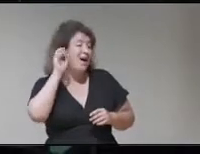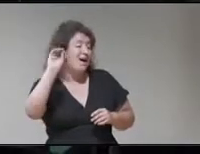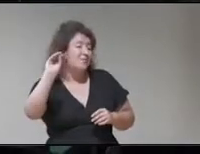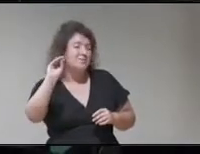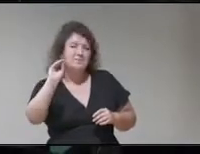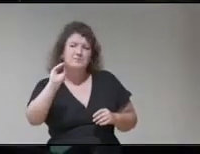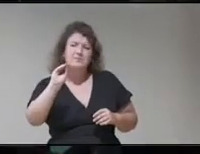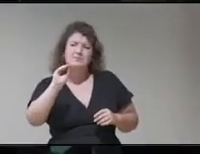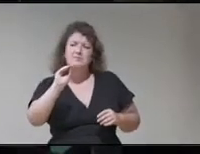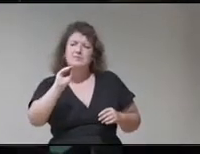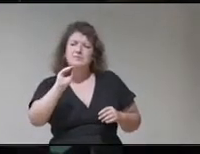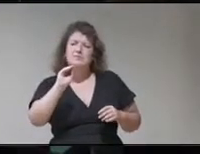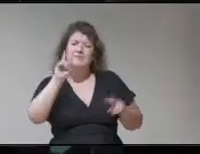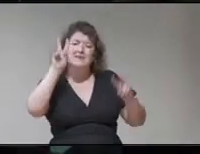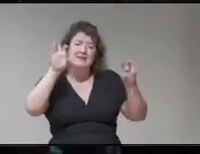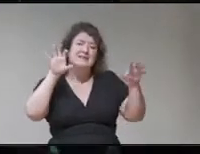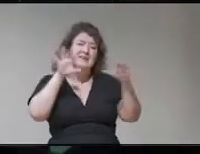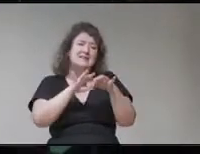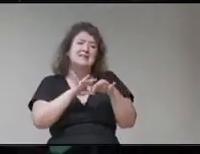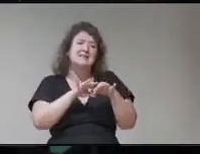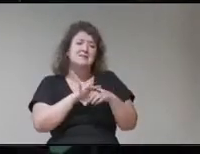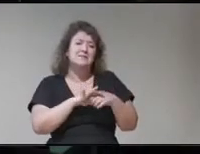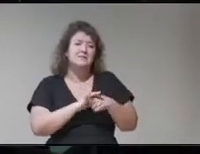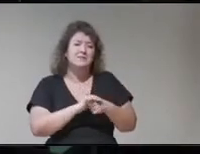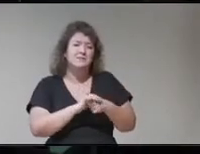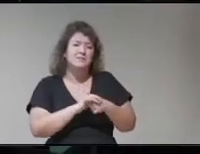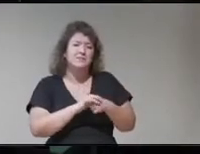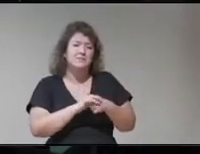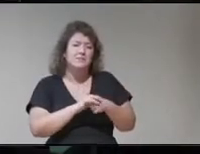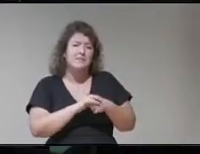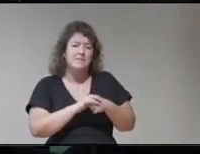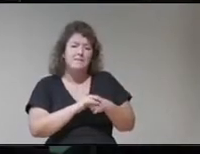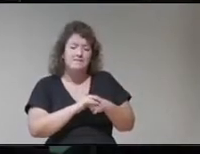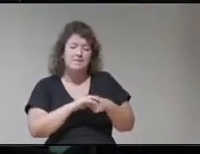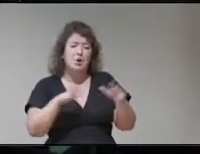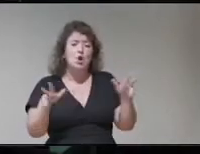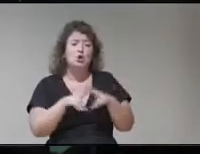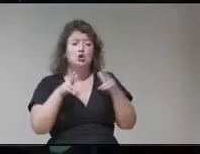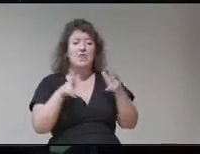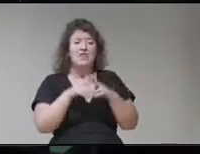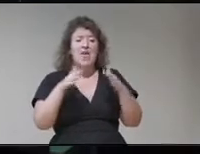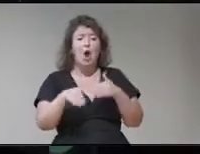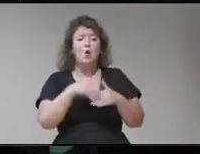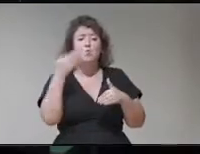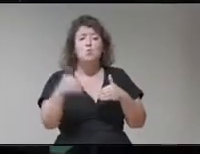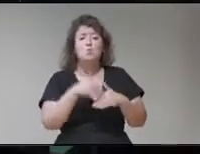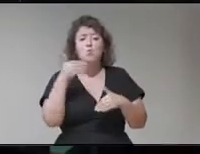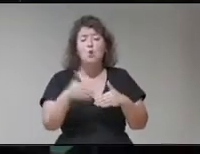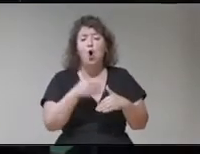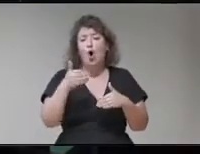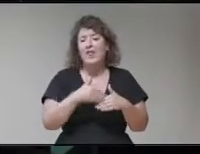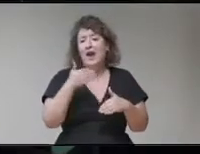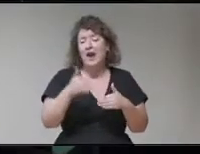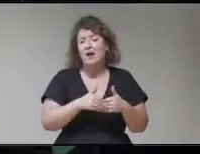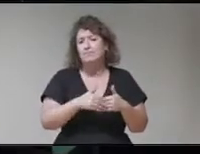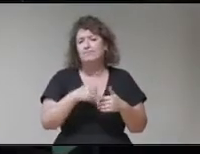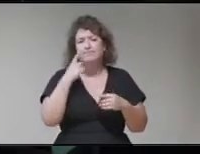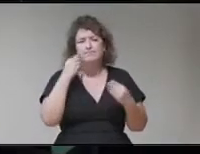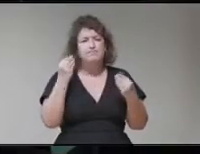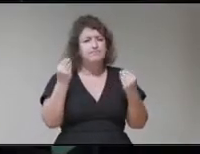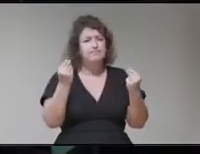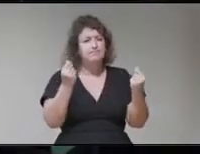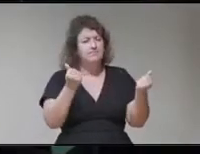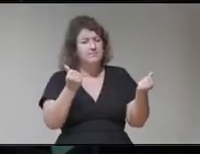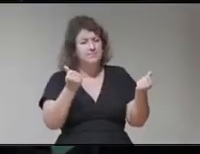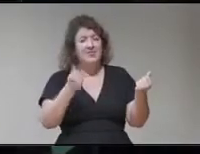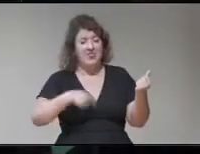relacionada en cuanto al hecho de que las sociedades modernas se ha detectado clarísimamente una disminución